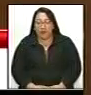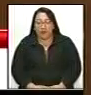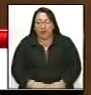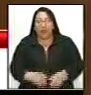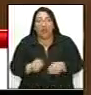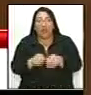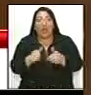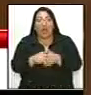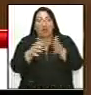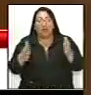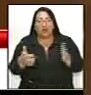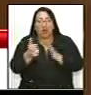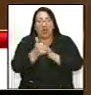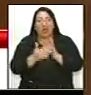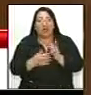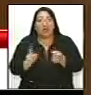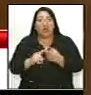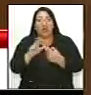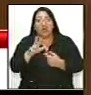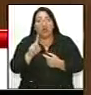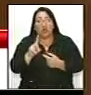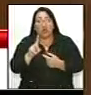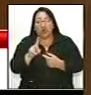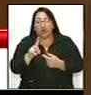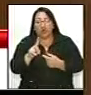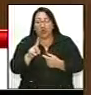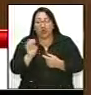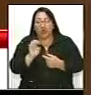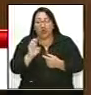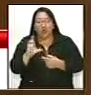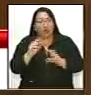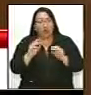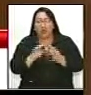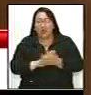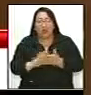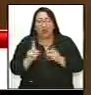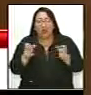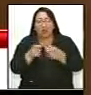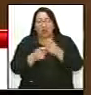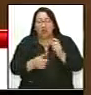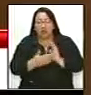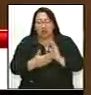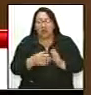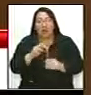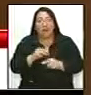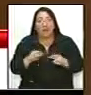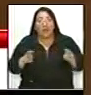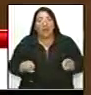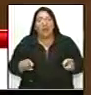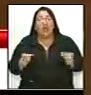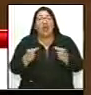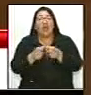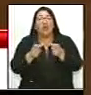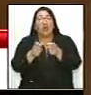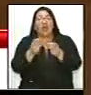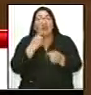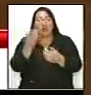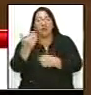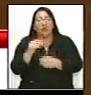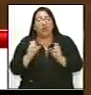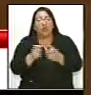ampliación de agenda a 31 de enero, tampoco lo hemos tratado. El tema de una congresista que ha presentado una medida cautelar tampoco ha venido al Consejo